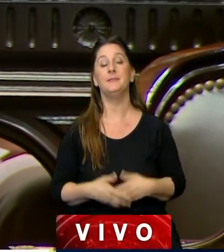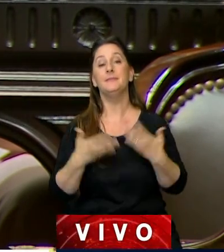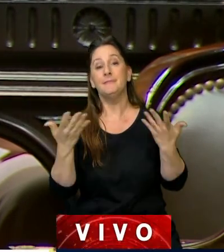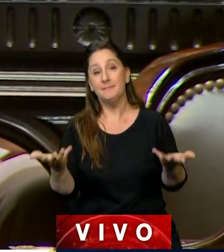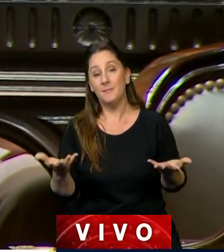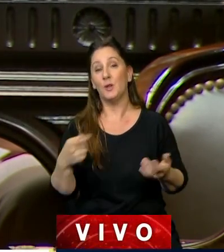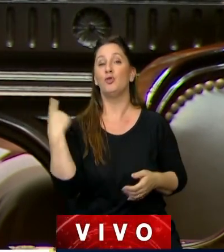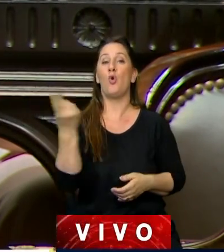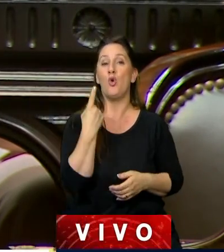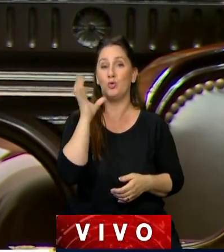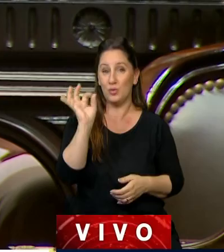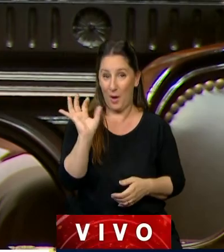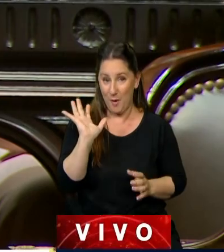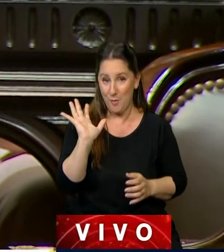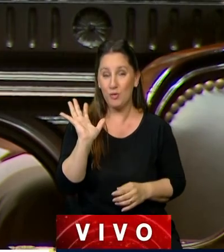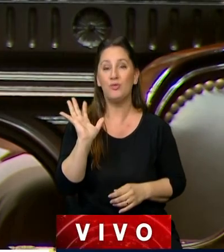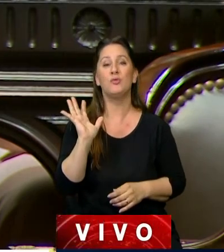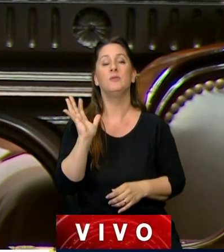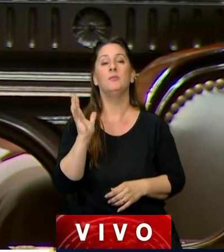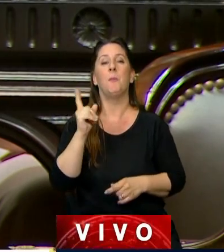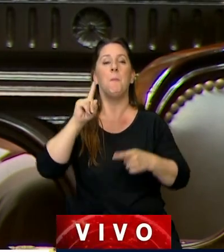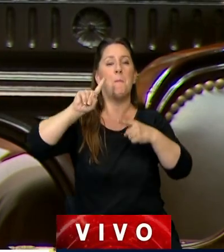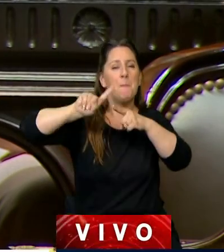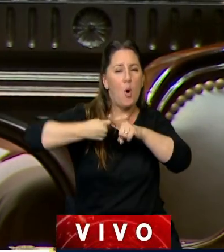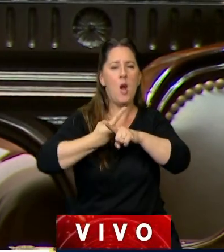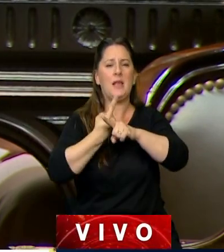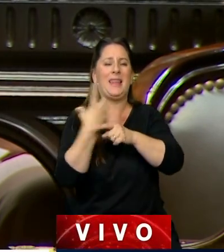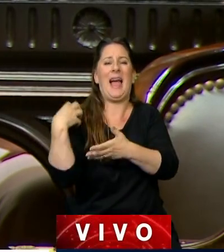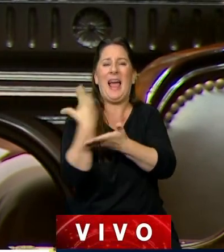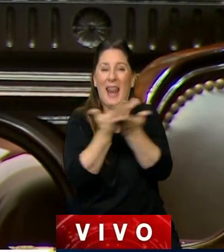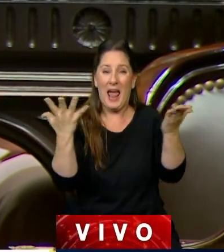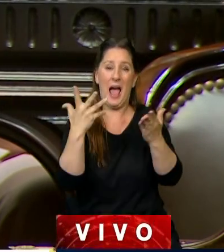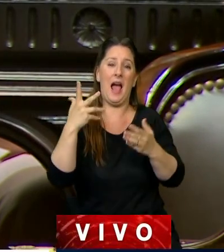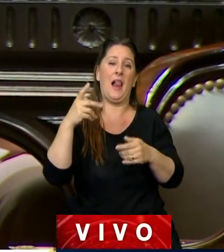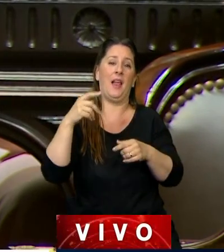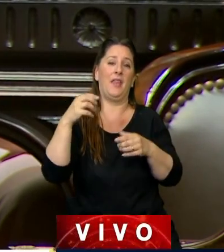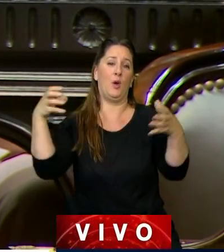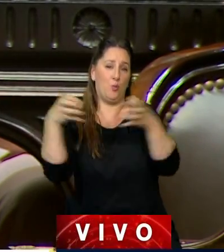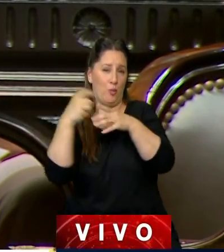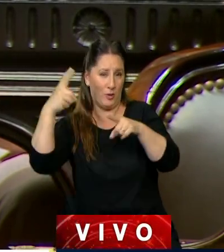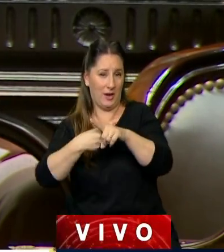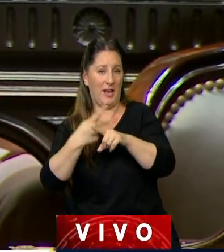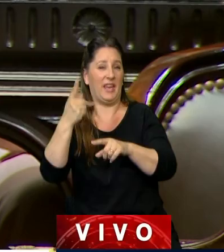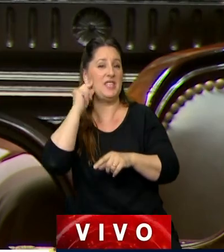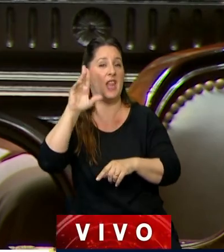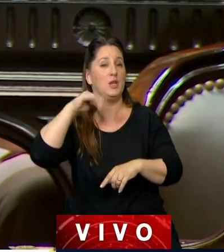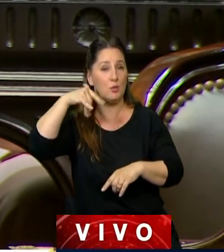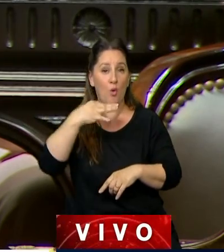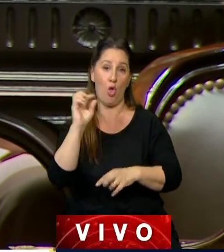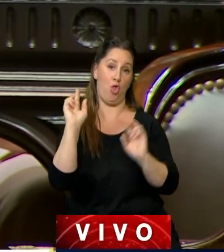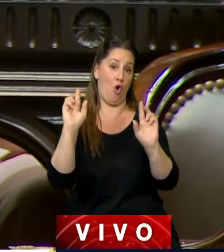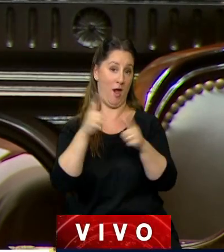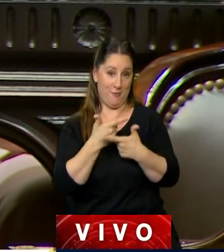Evidentemente todos sabemos que gracias a las tremendas políticas generales kirchneristas en este país no hay dólares